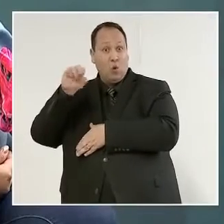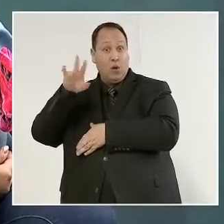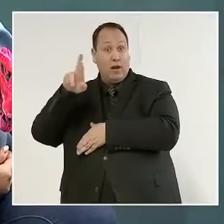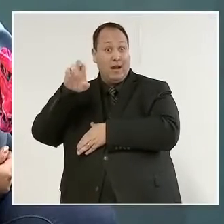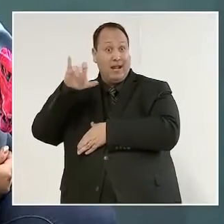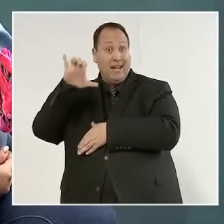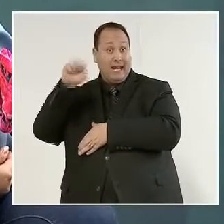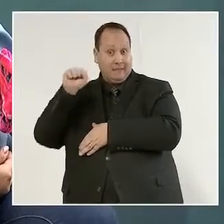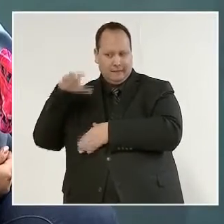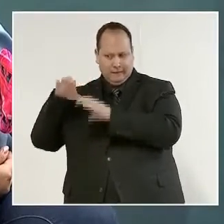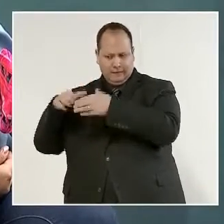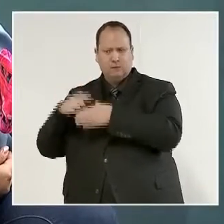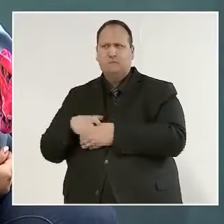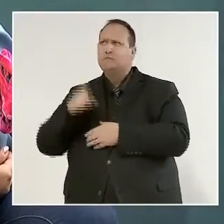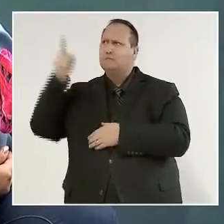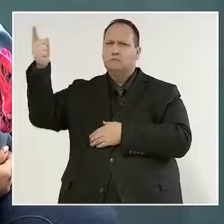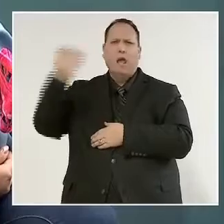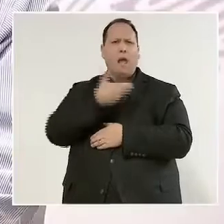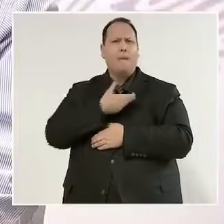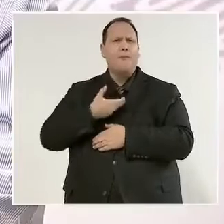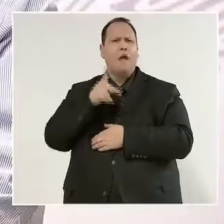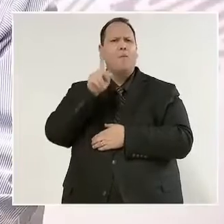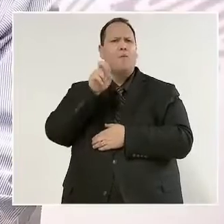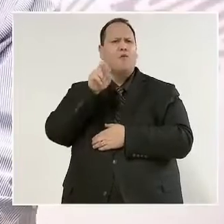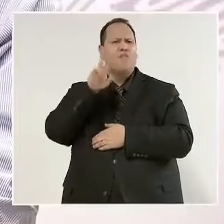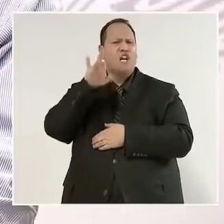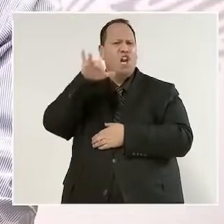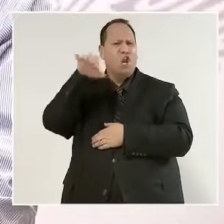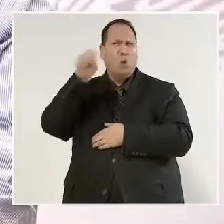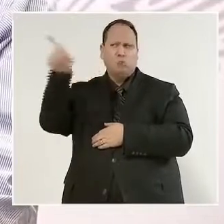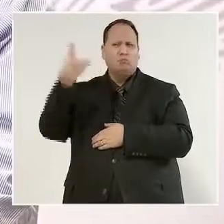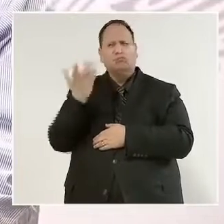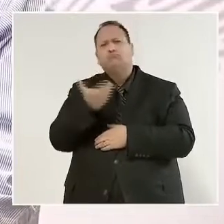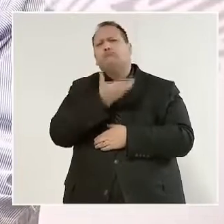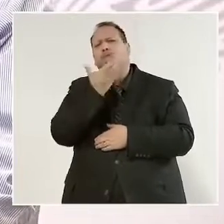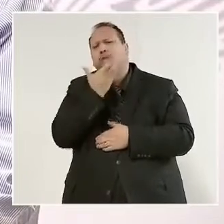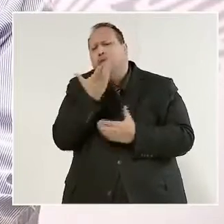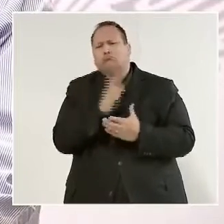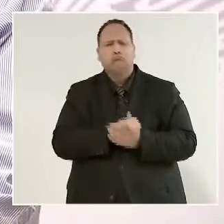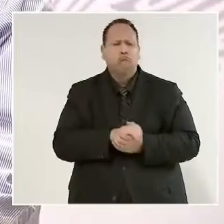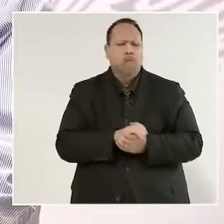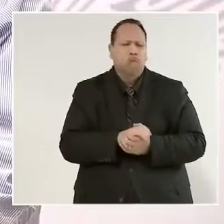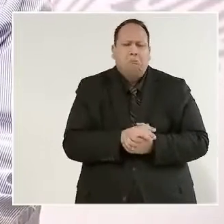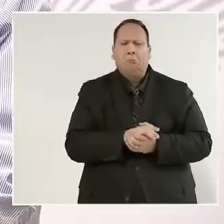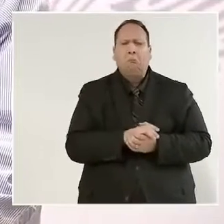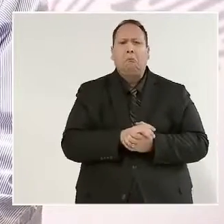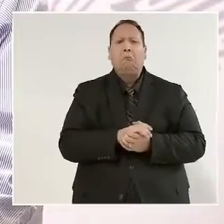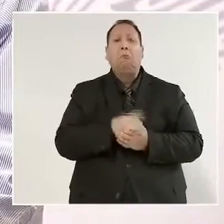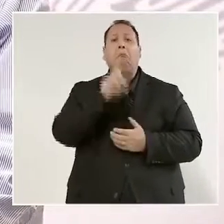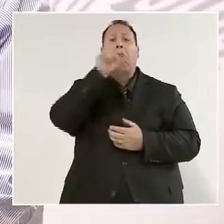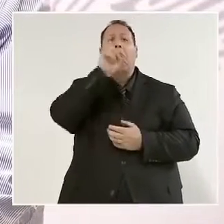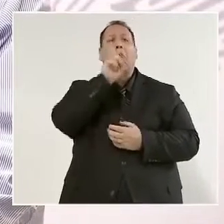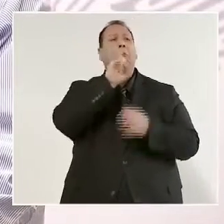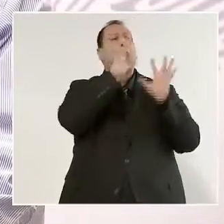Pero Porfirio, que estaba acostumbrado a